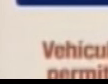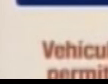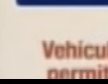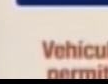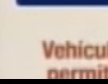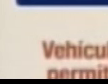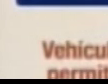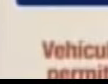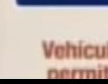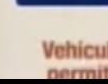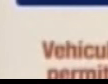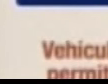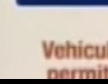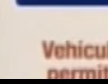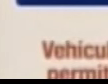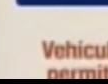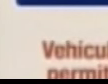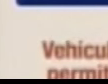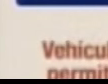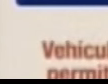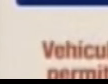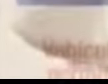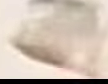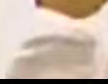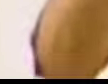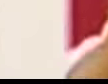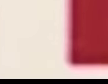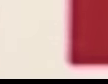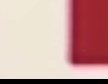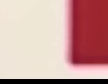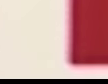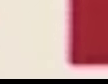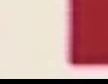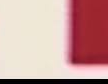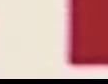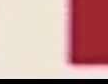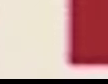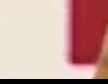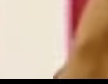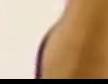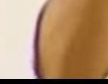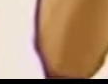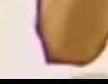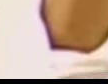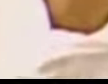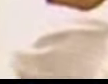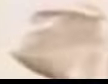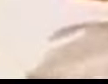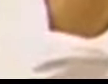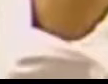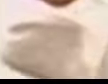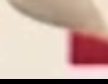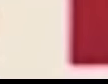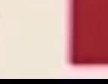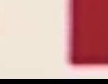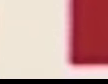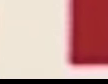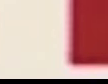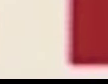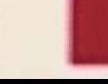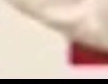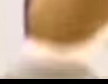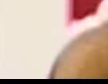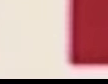naturaleza, luchar contra el cambio climático. Si no es pasarse hablando cualquier tontería, pues. Si no es pasarse resistiendo a todo como el